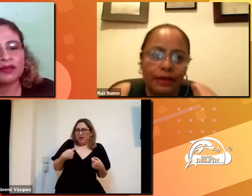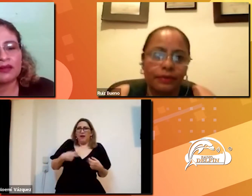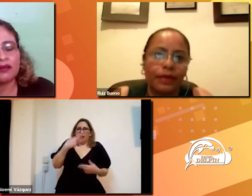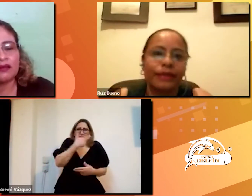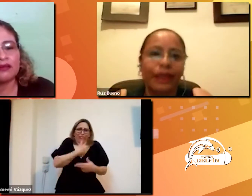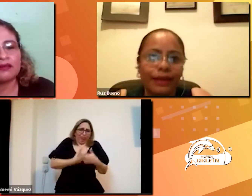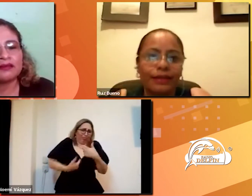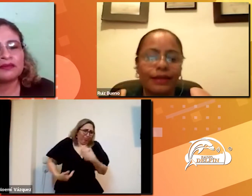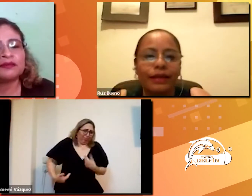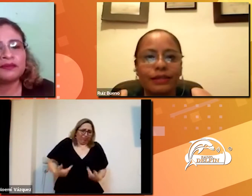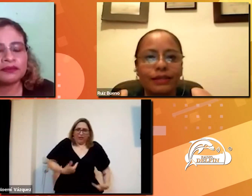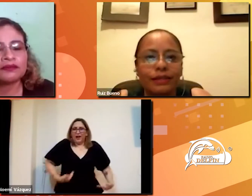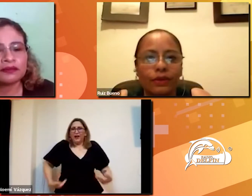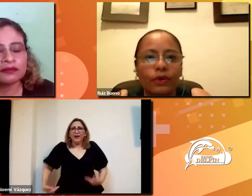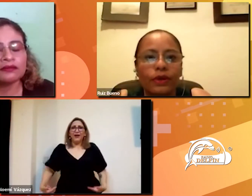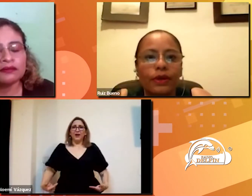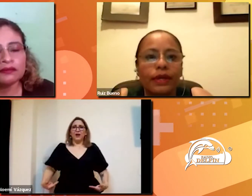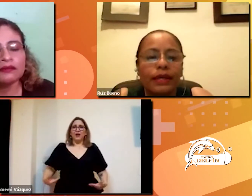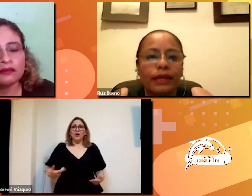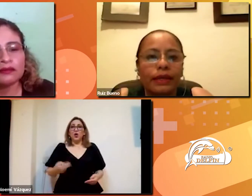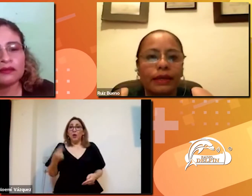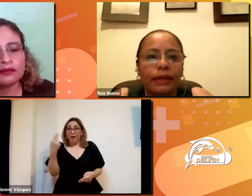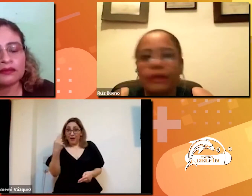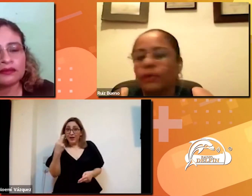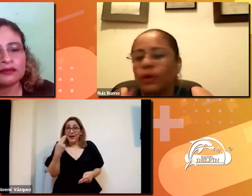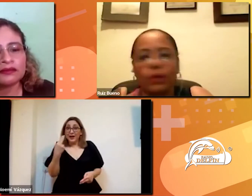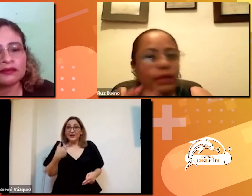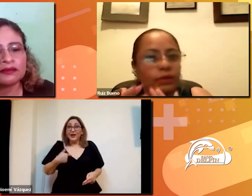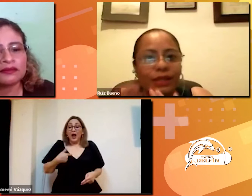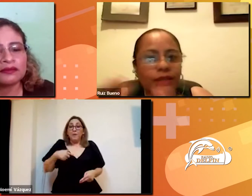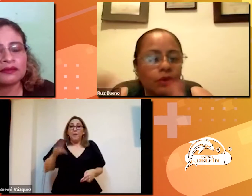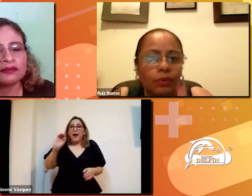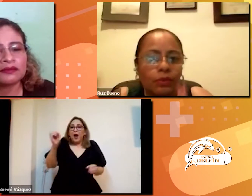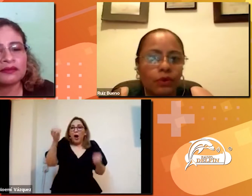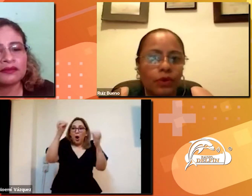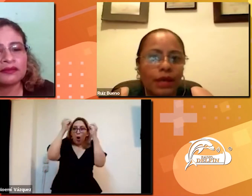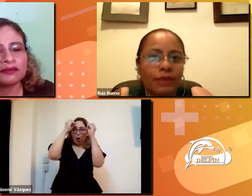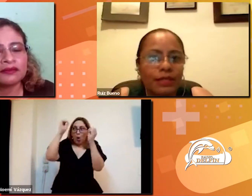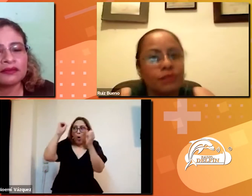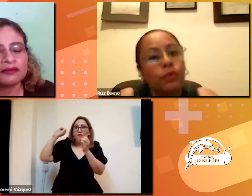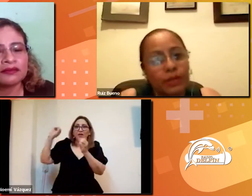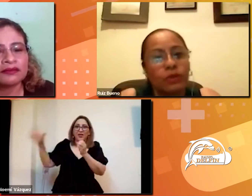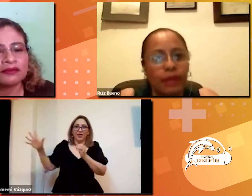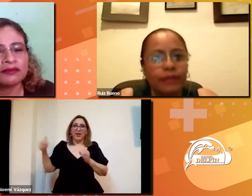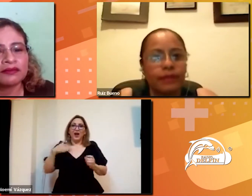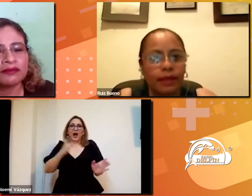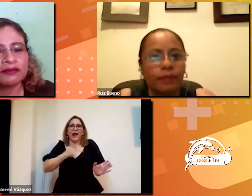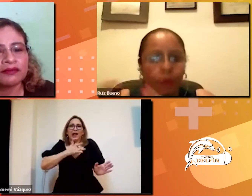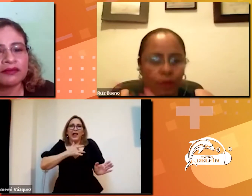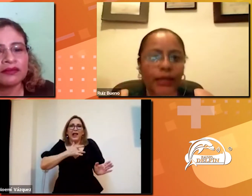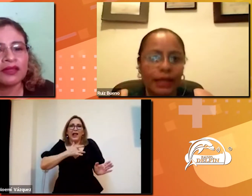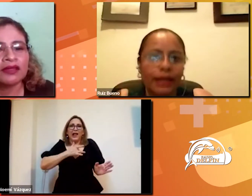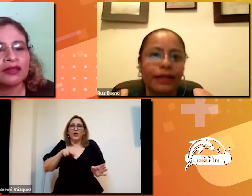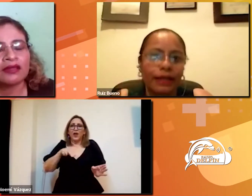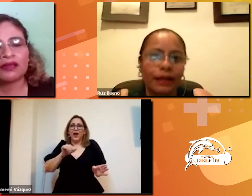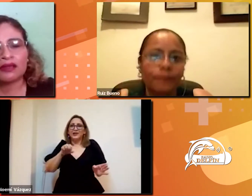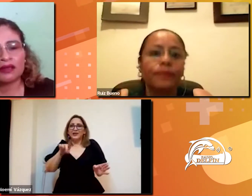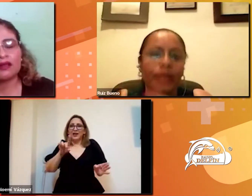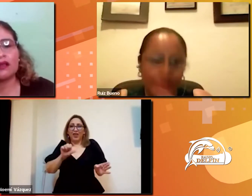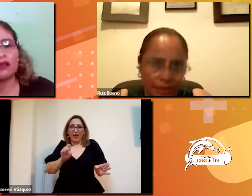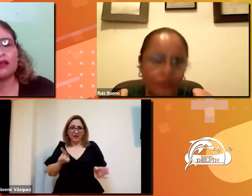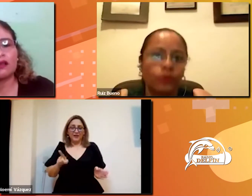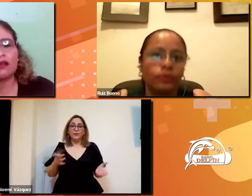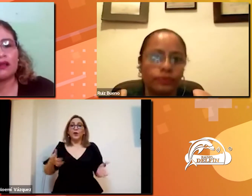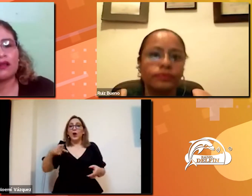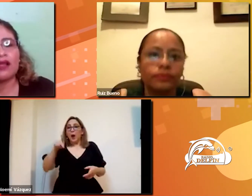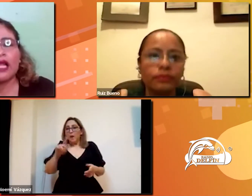ese ataque, de esa crisis, ¿no? Y bueno, es una sintomatología a veces muy personalizada, pero de manera general